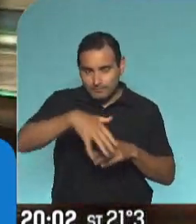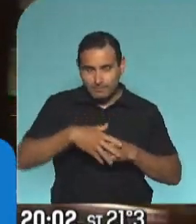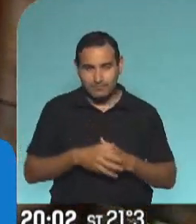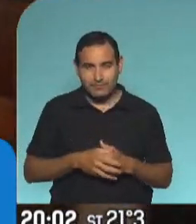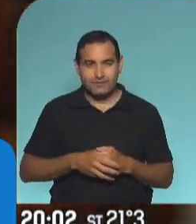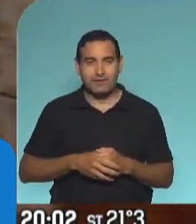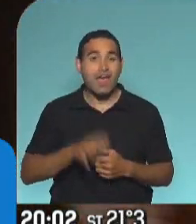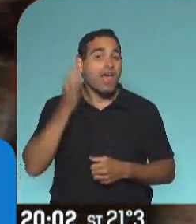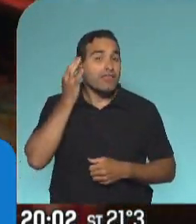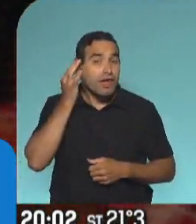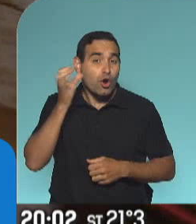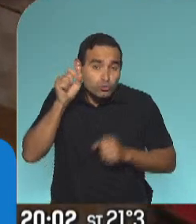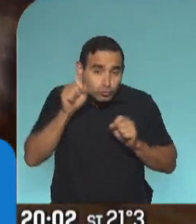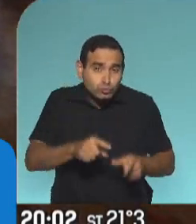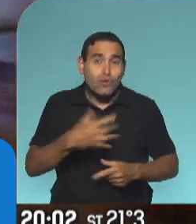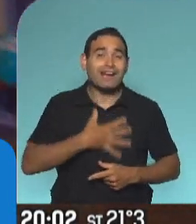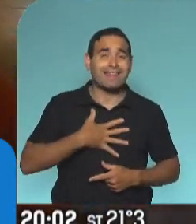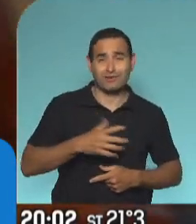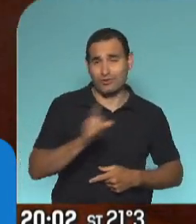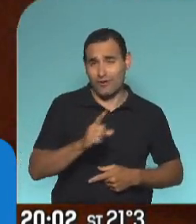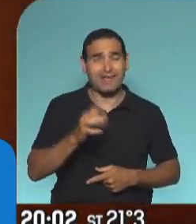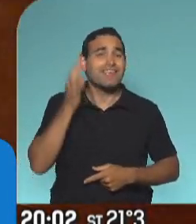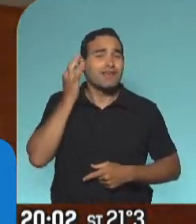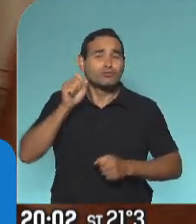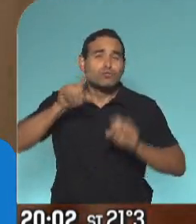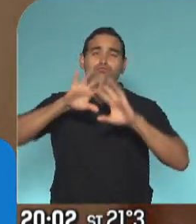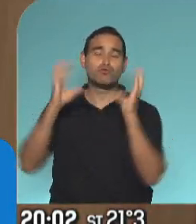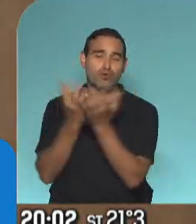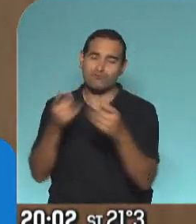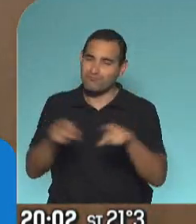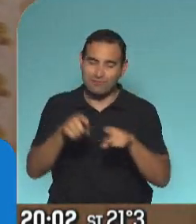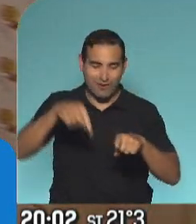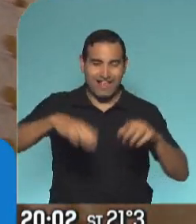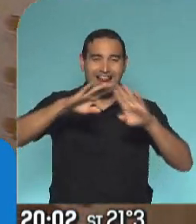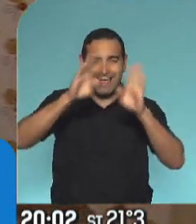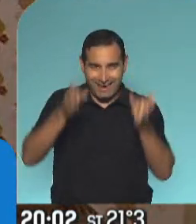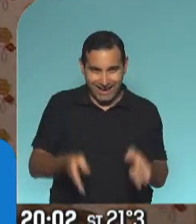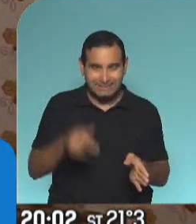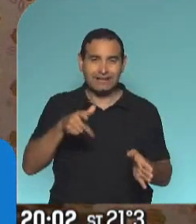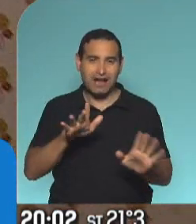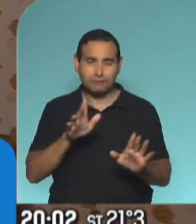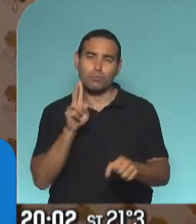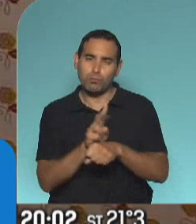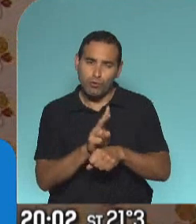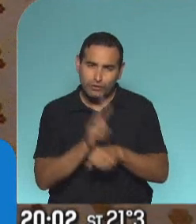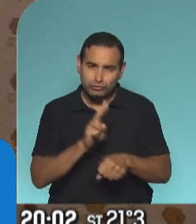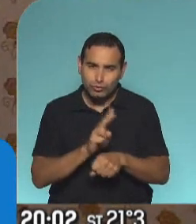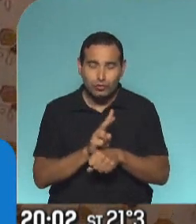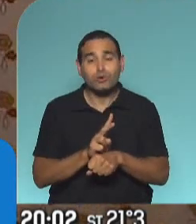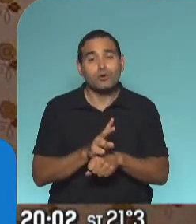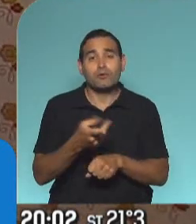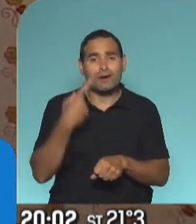no fue de Argentinos Juniors, sino fue de todo el mundo. Y la casa es lo mismo. La administramos, la hemos protegido para